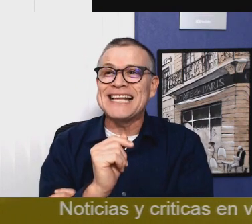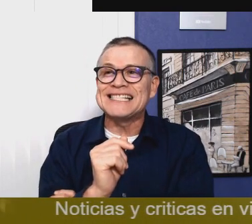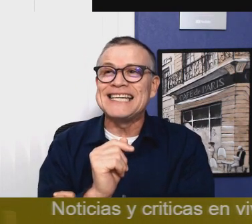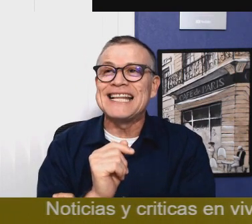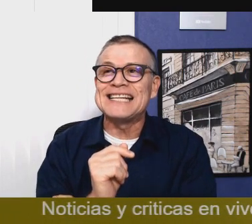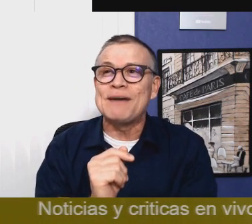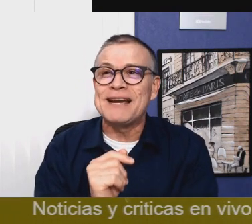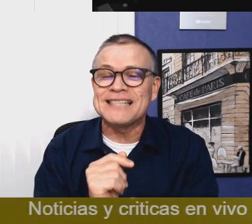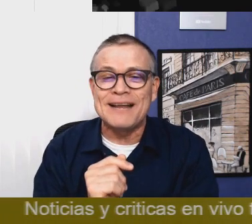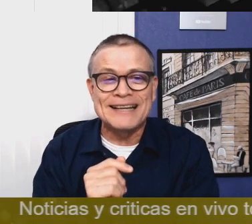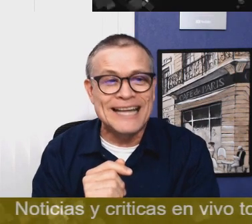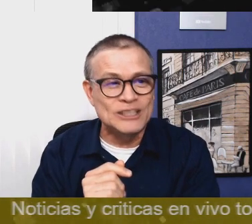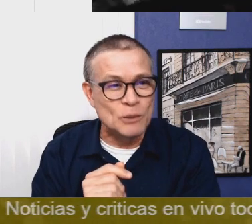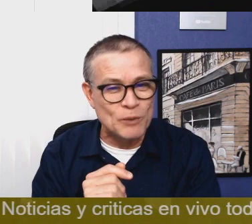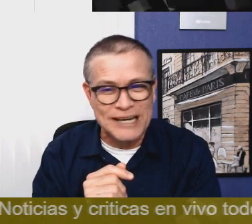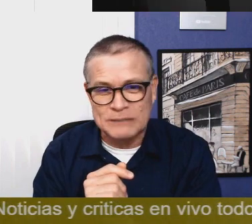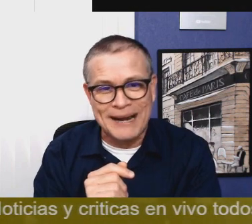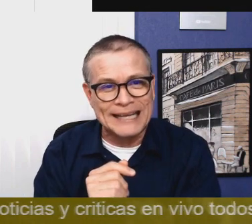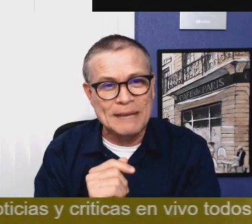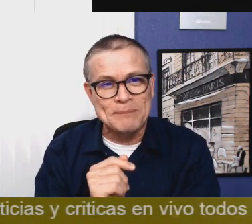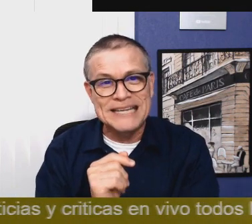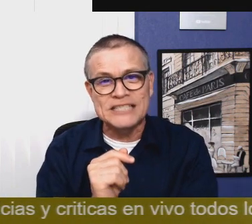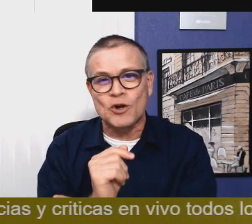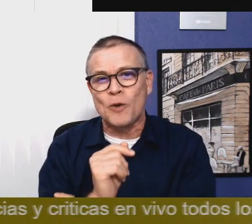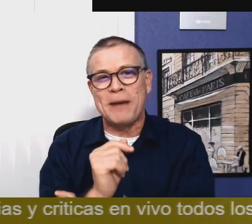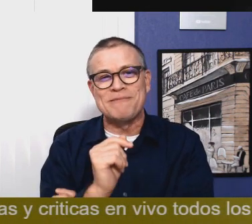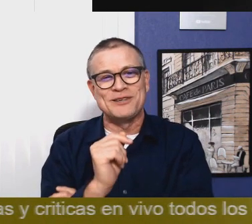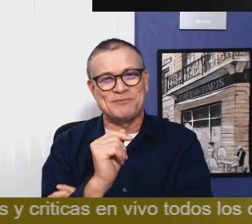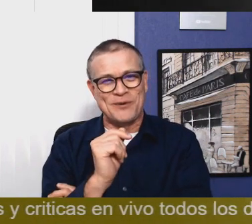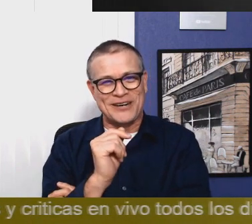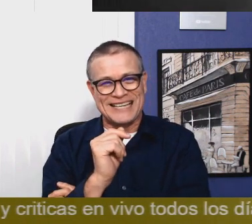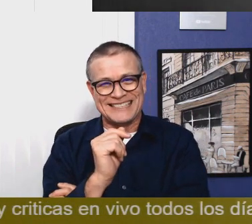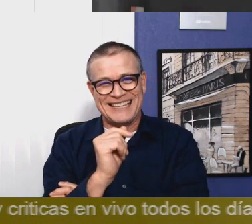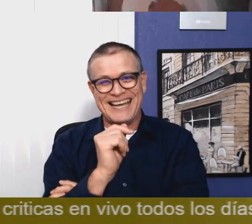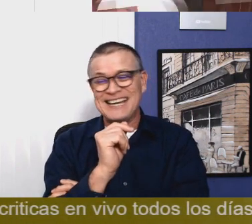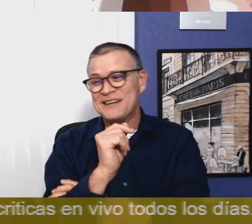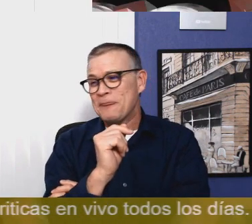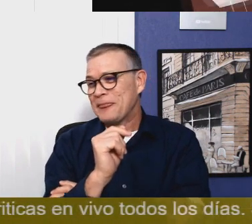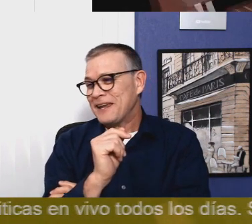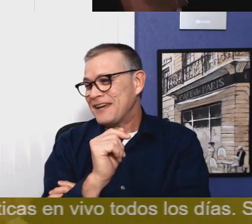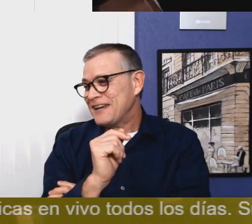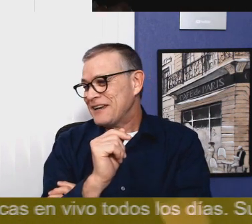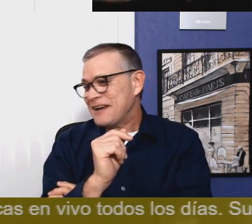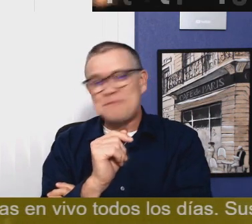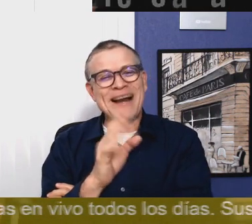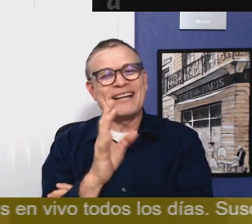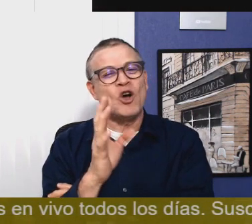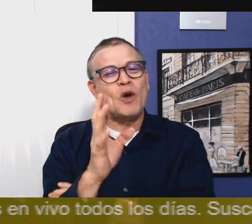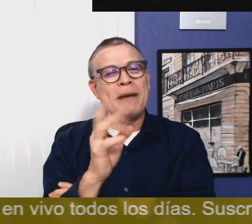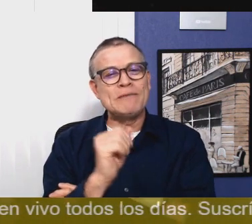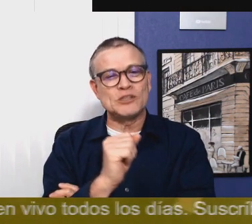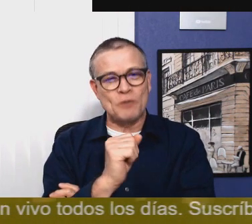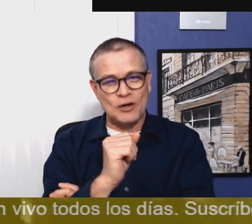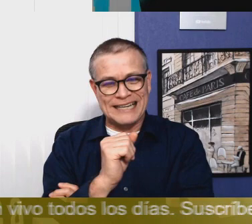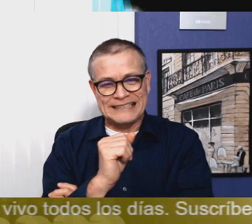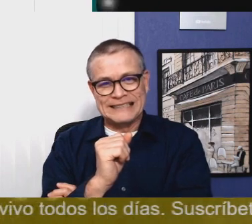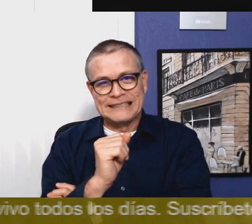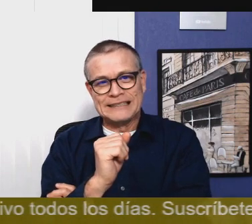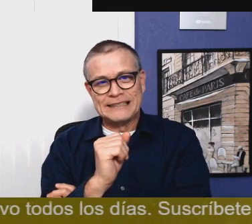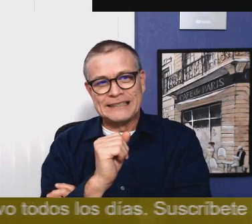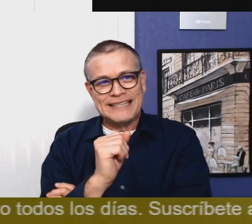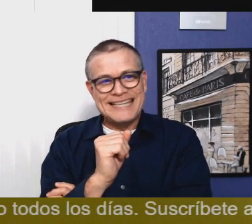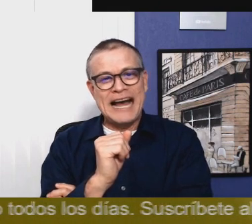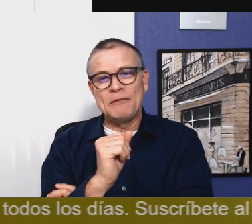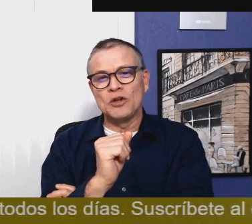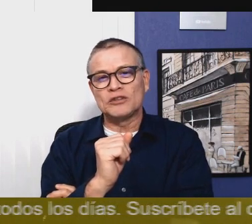gradas y desde ya voy a estar aventando porras, ¿para qué pinches ocupamos porras? ¿Eh? ¿Para qué ocupamos porras?